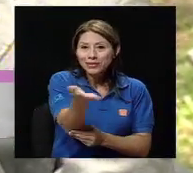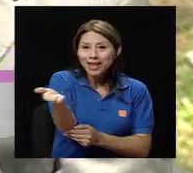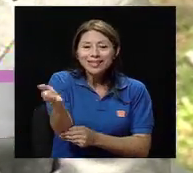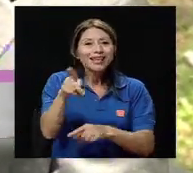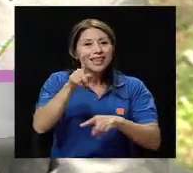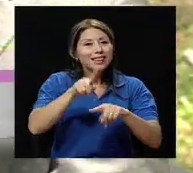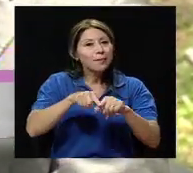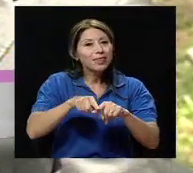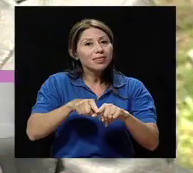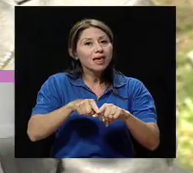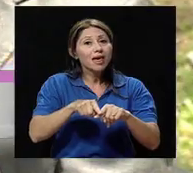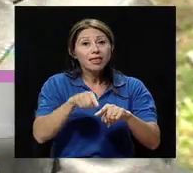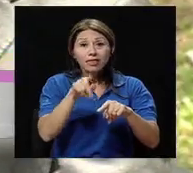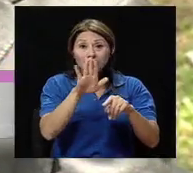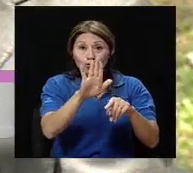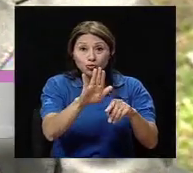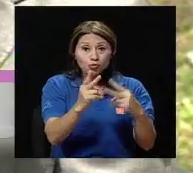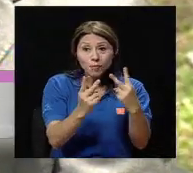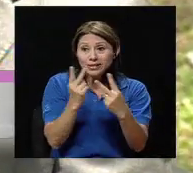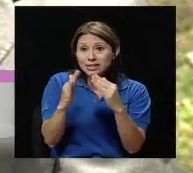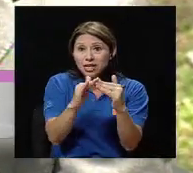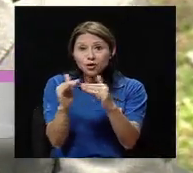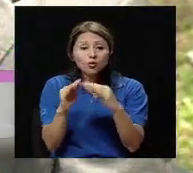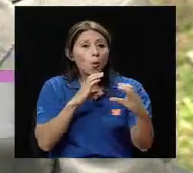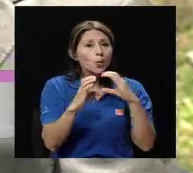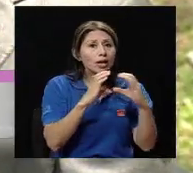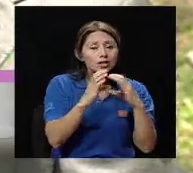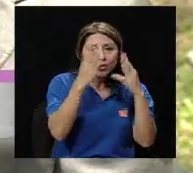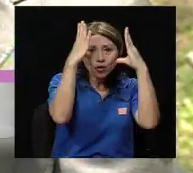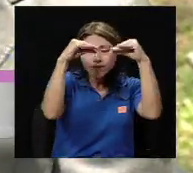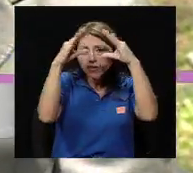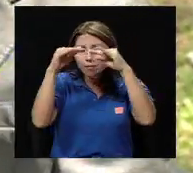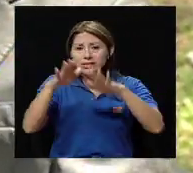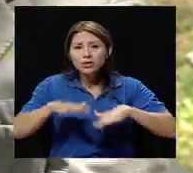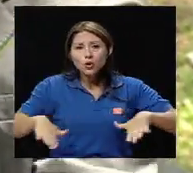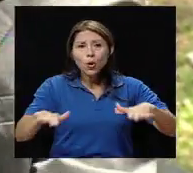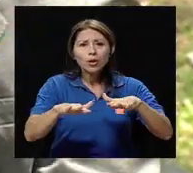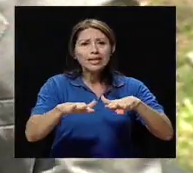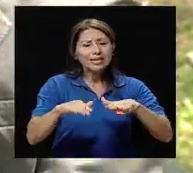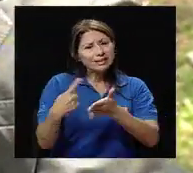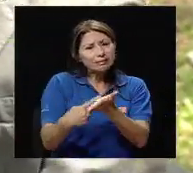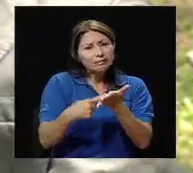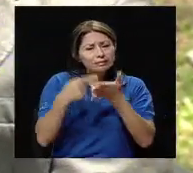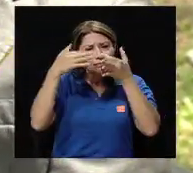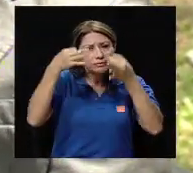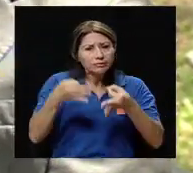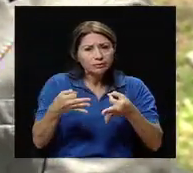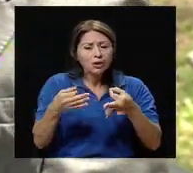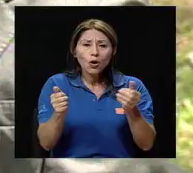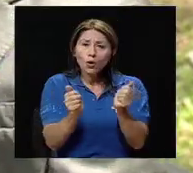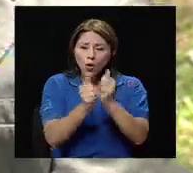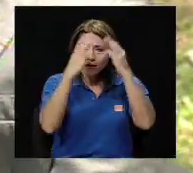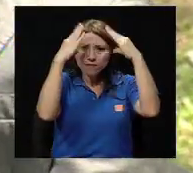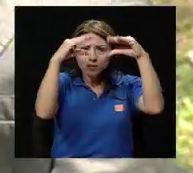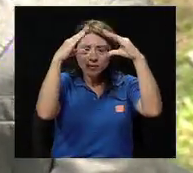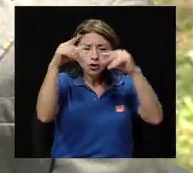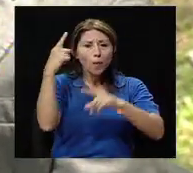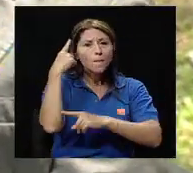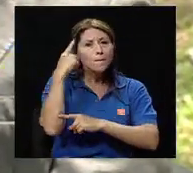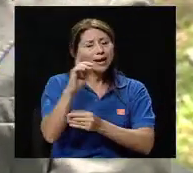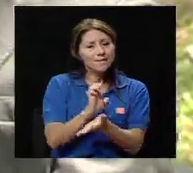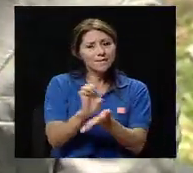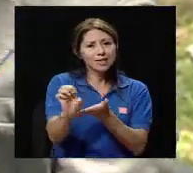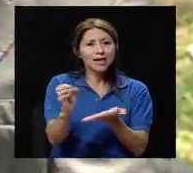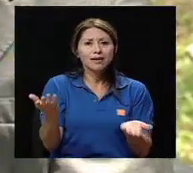la comunicación que tengan en sus comunidades con sus vecinos, y tratar de informarse y tomar todas estas iniciativas y la información que da el gobierno para